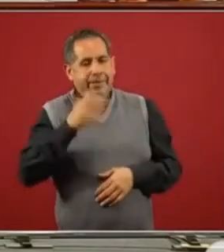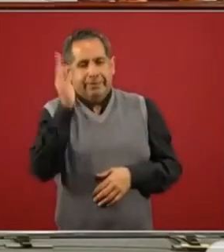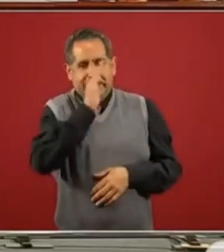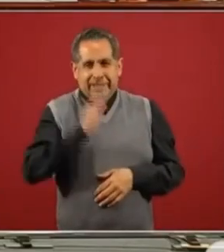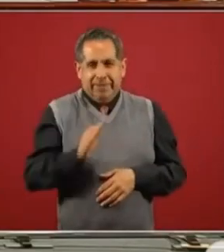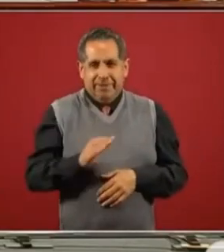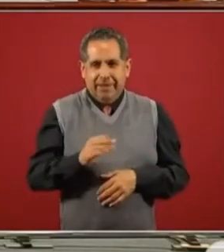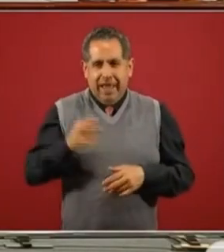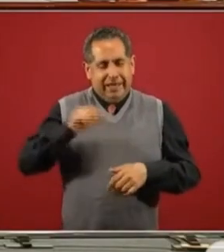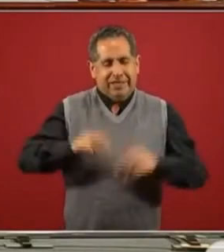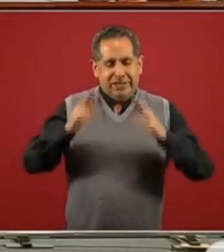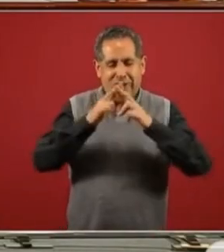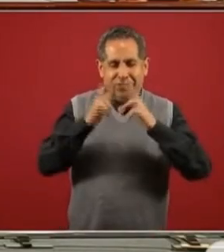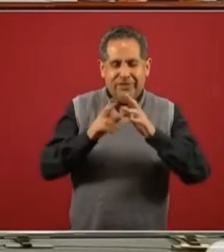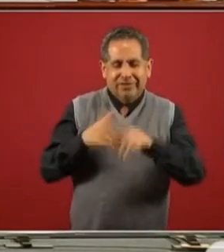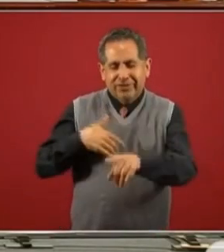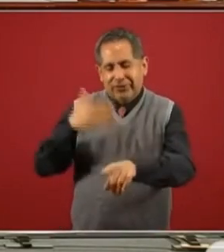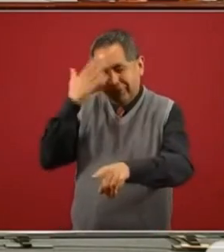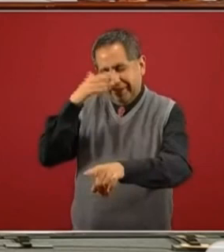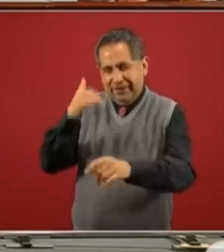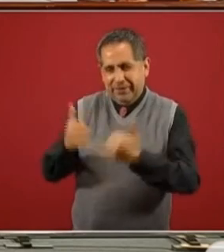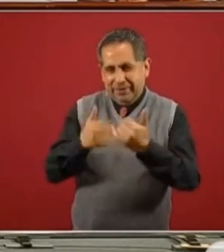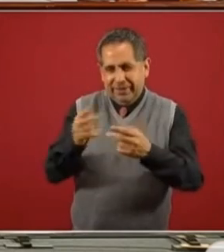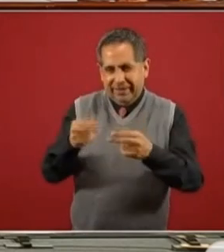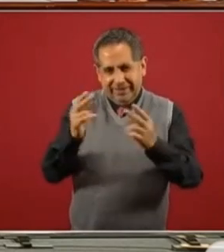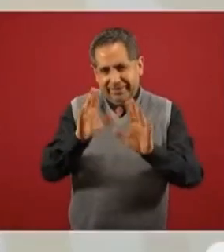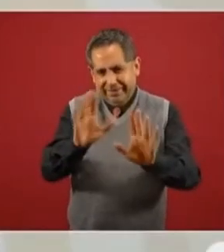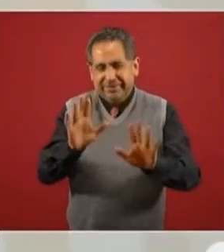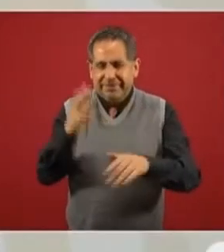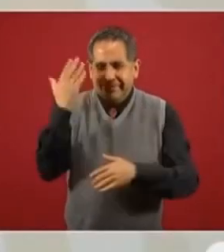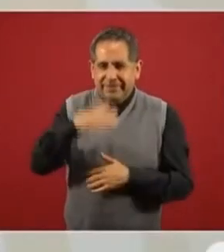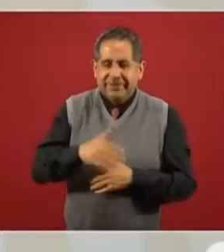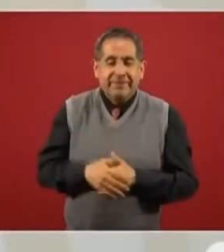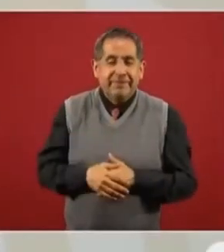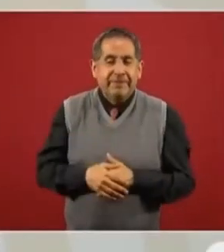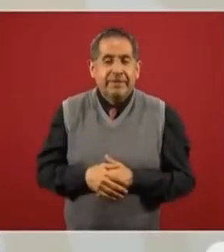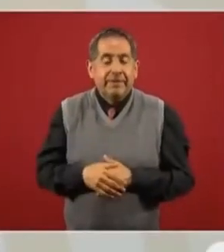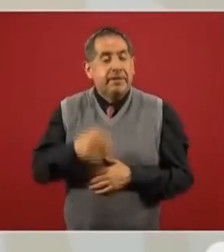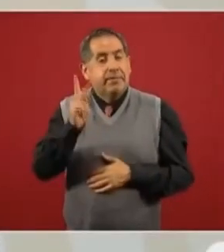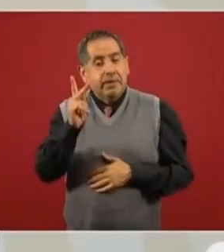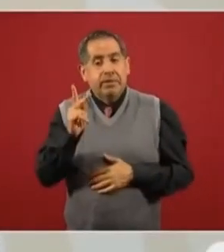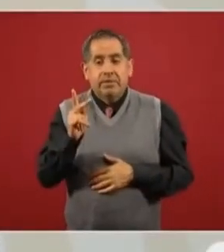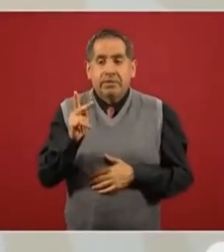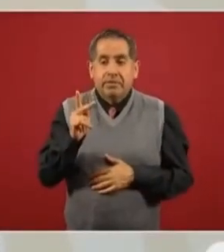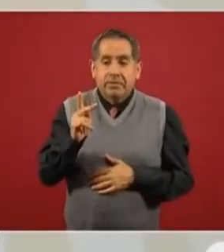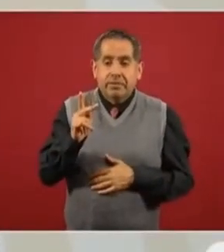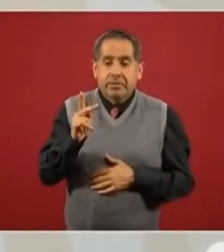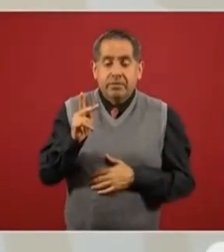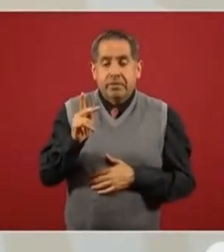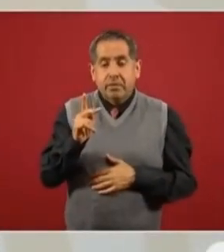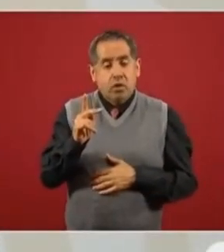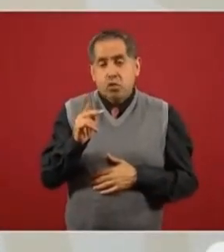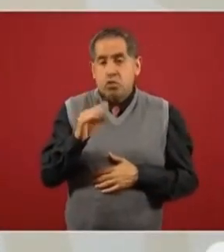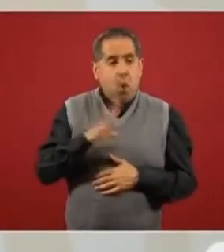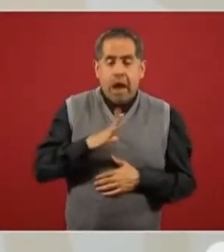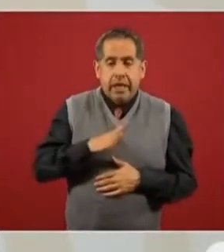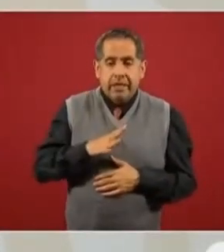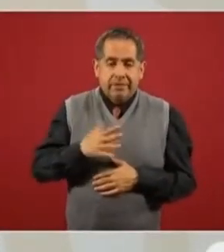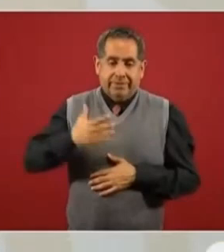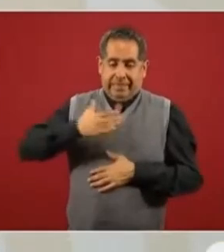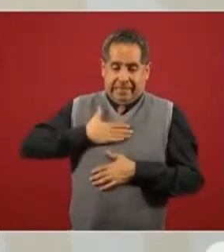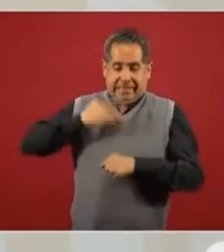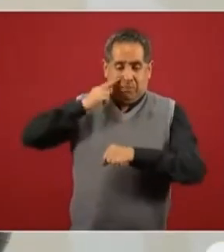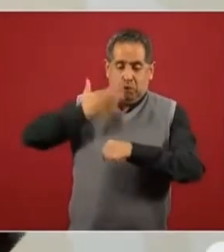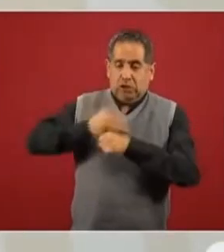digo metafóricamente. Yo sé que lo dice así, nomás para dejarlo muy claro. Pero no hay una competencia